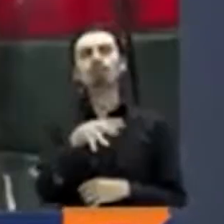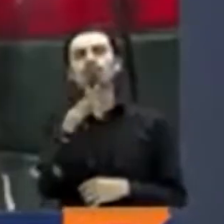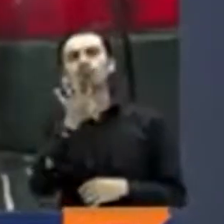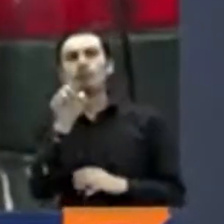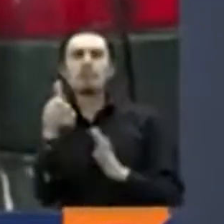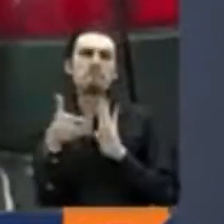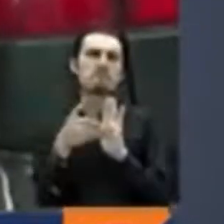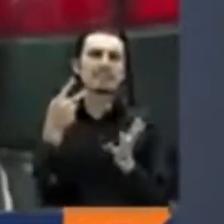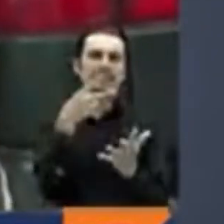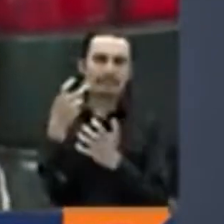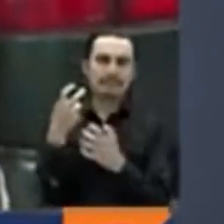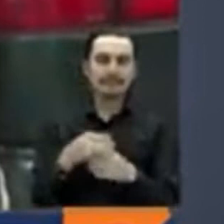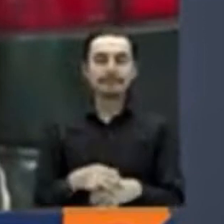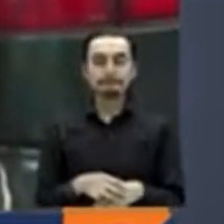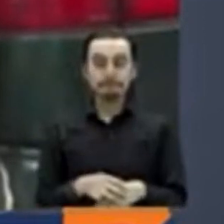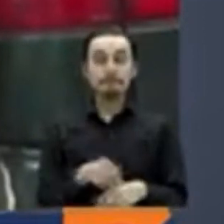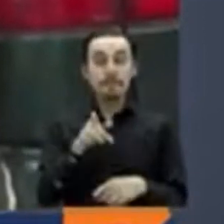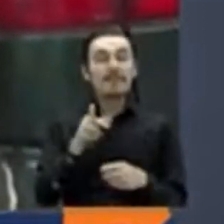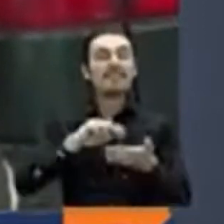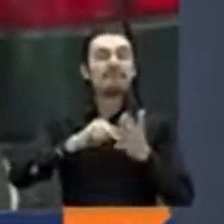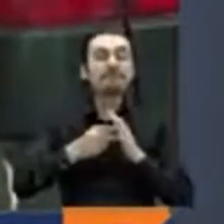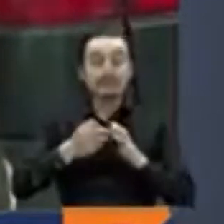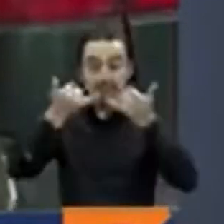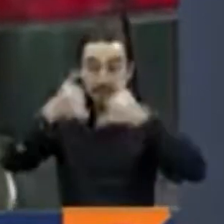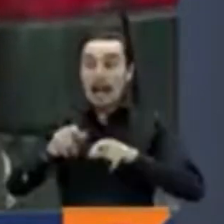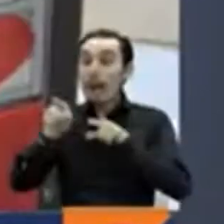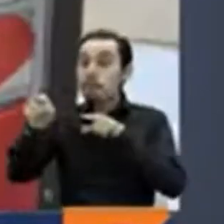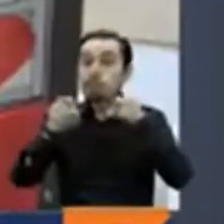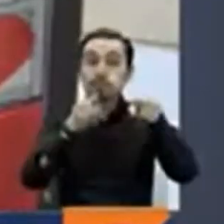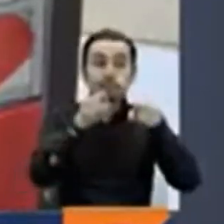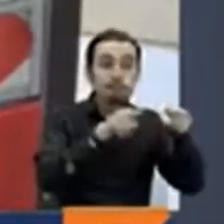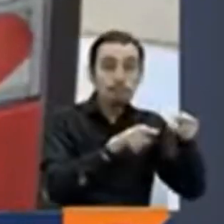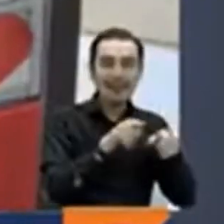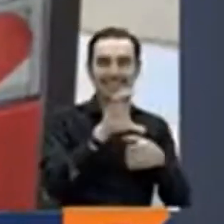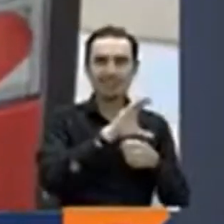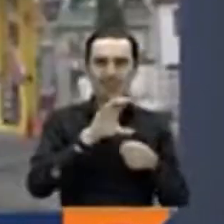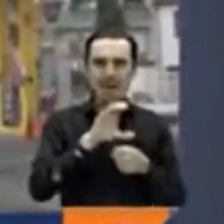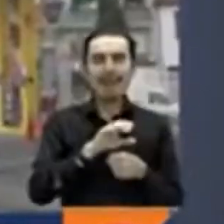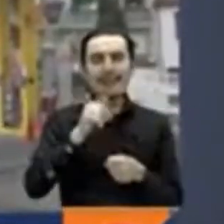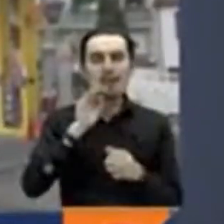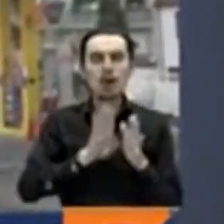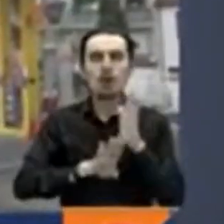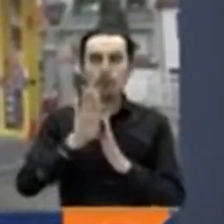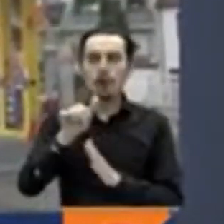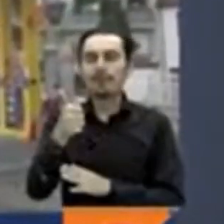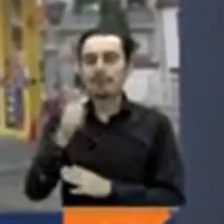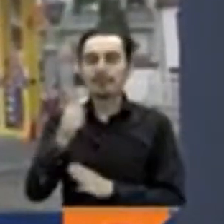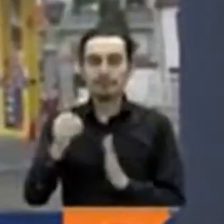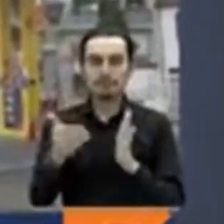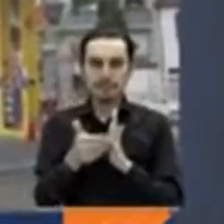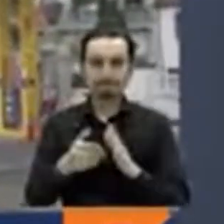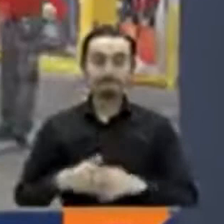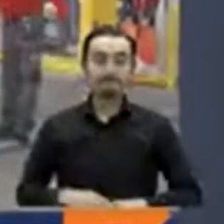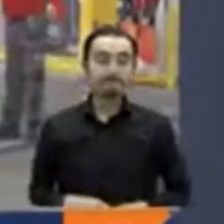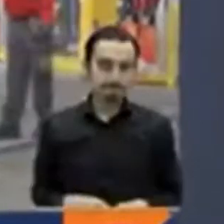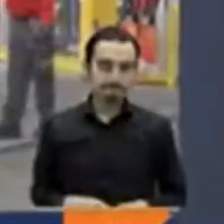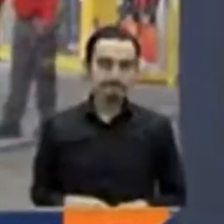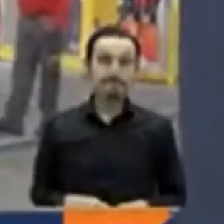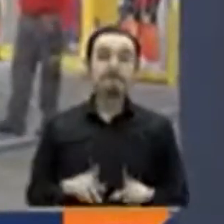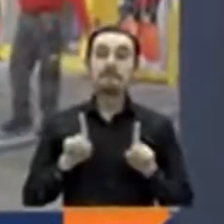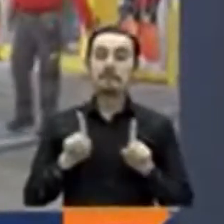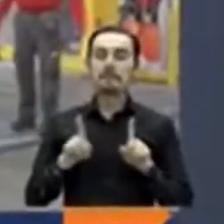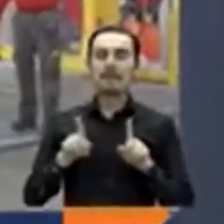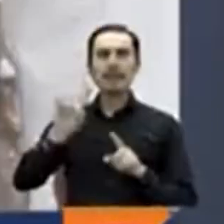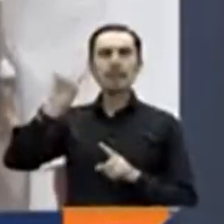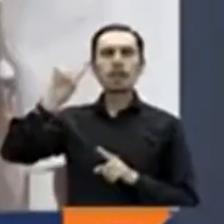significa que al finalizar 2022 en estas ciudades principales el precio por galón superará los 10.000 pesos. Sin embargo, el gobierno advirtió